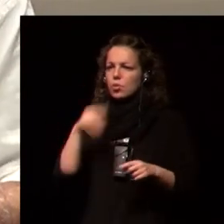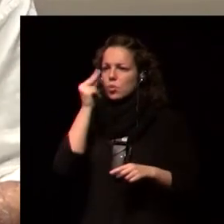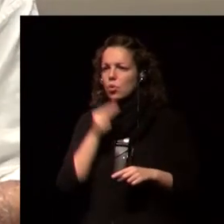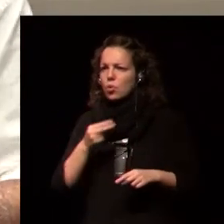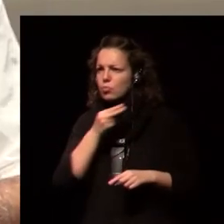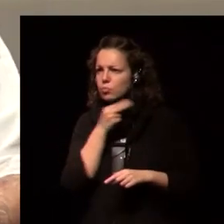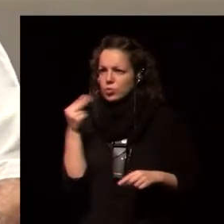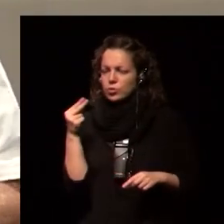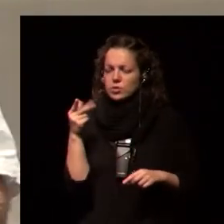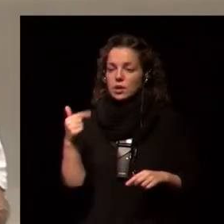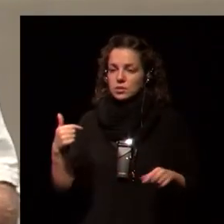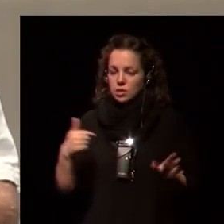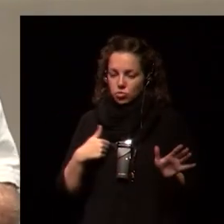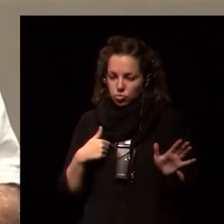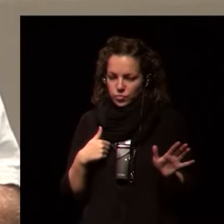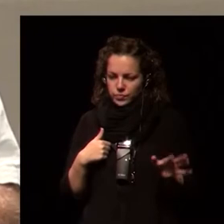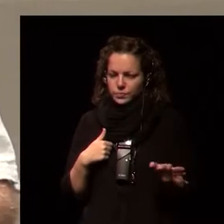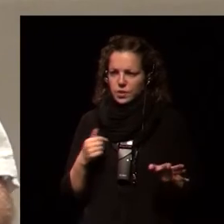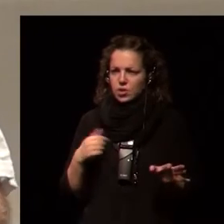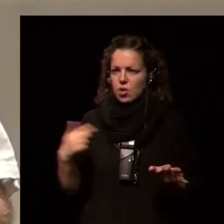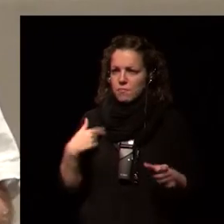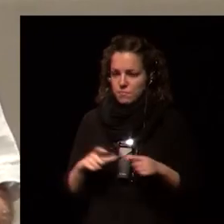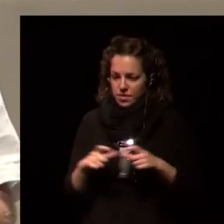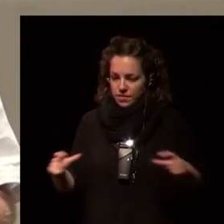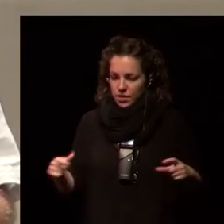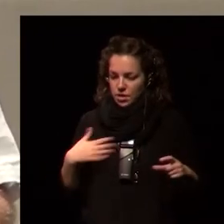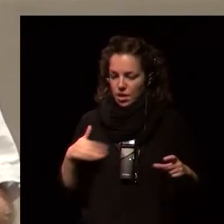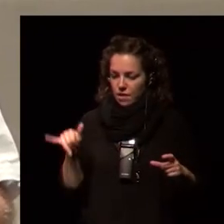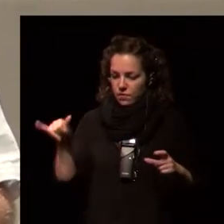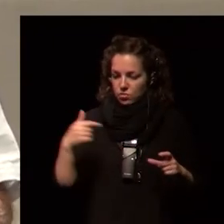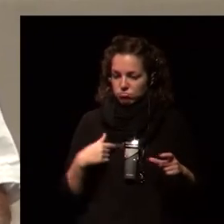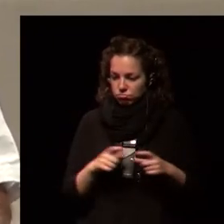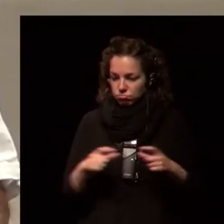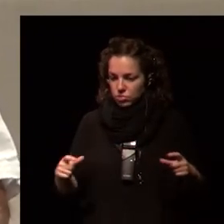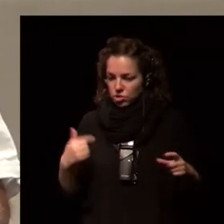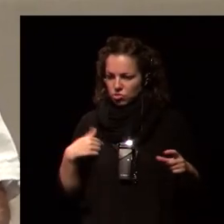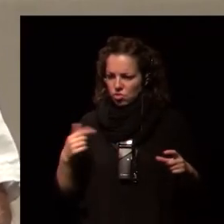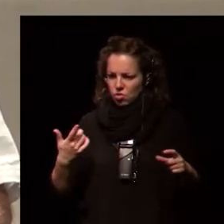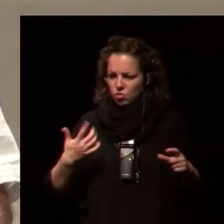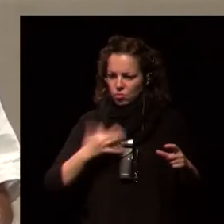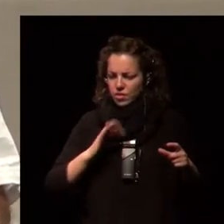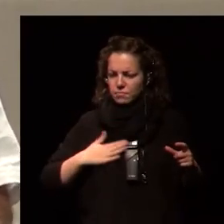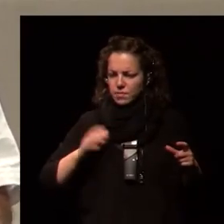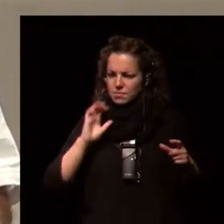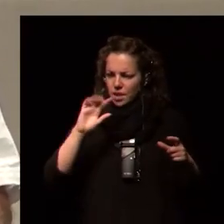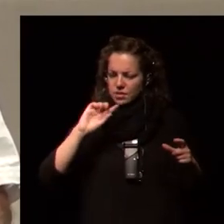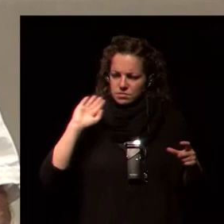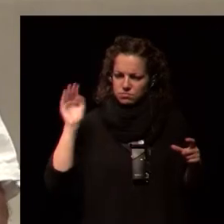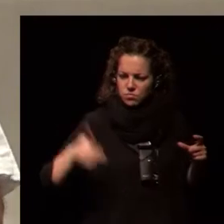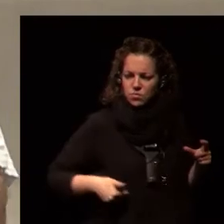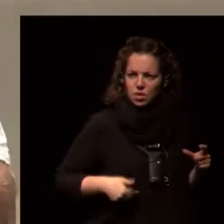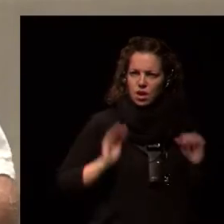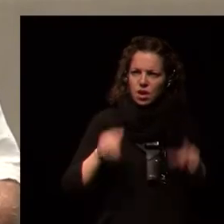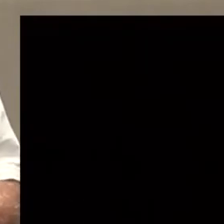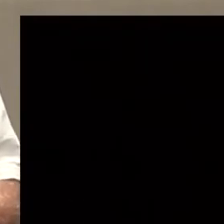compromiso, es que yo, con mi billete de avión, podía volver a mi país seguro y estable